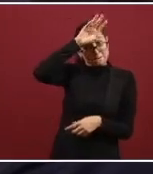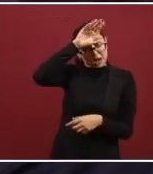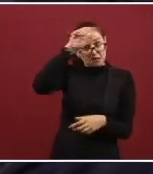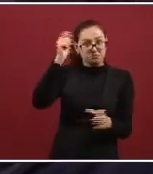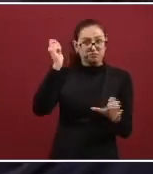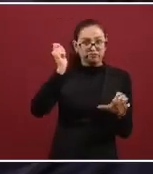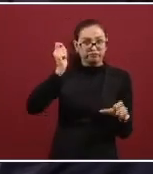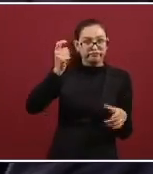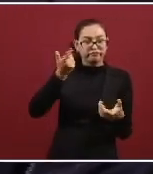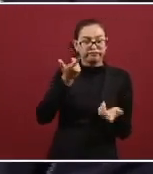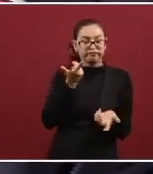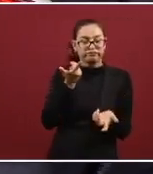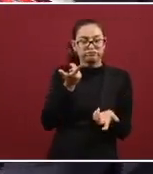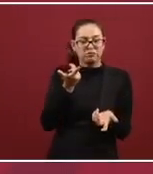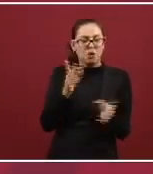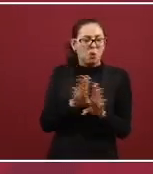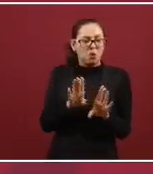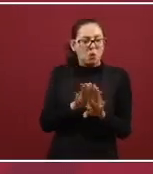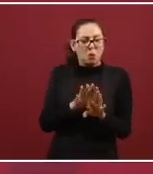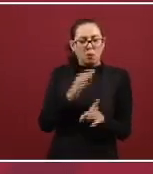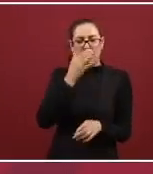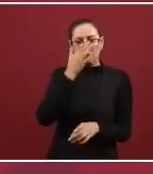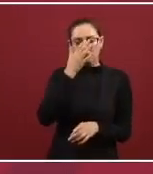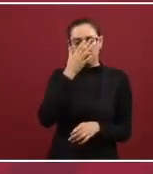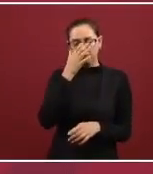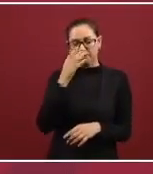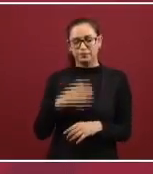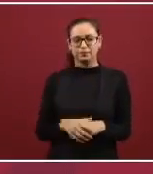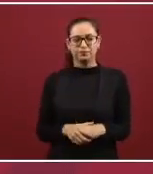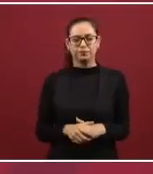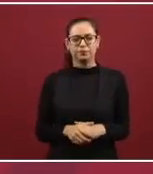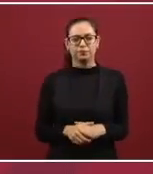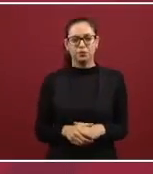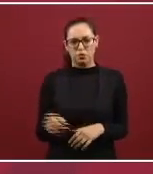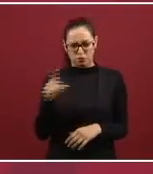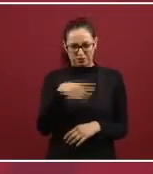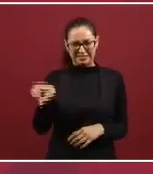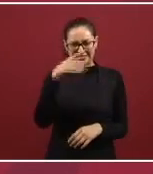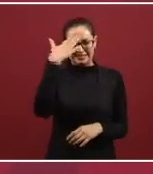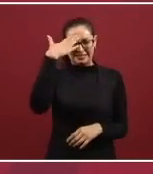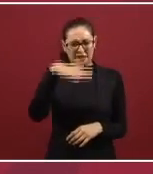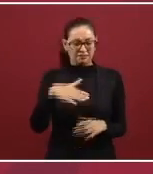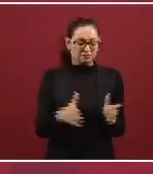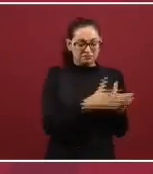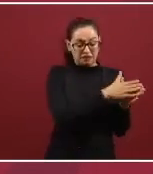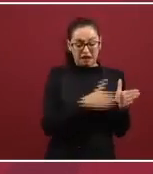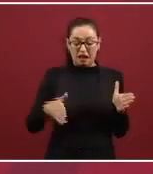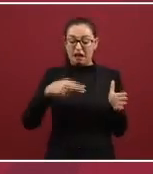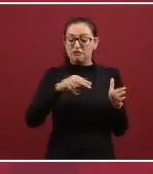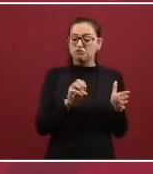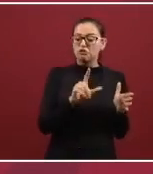¿Saben que entregaron en el periodo neoliberal